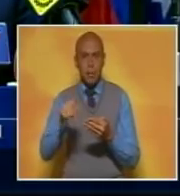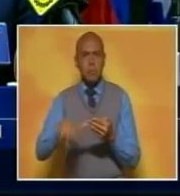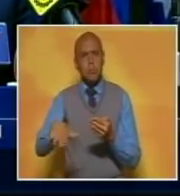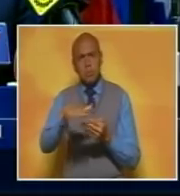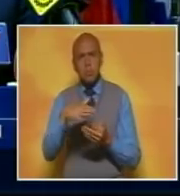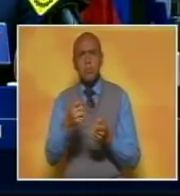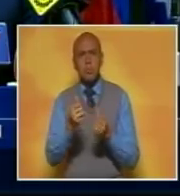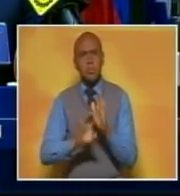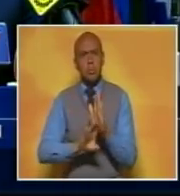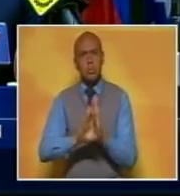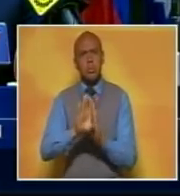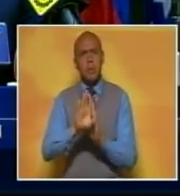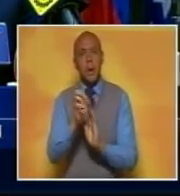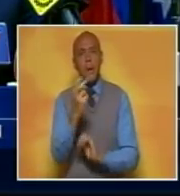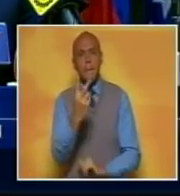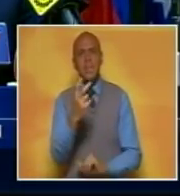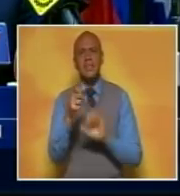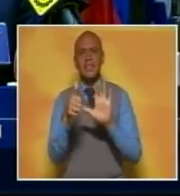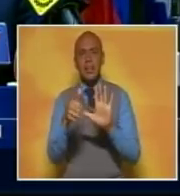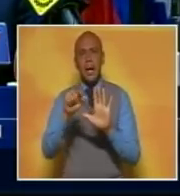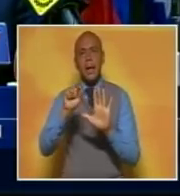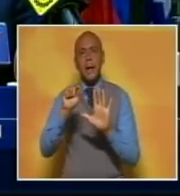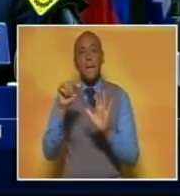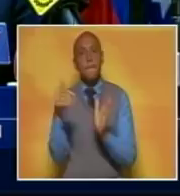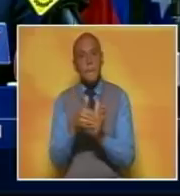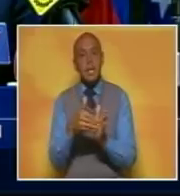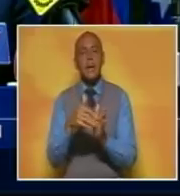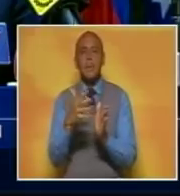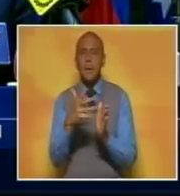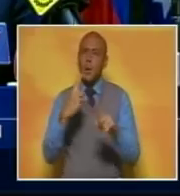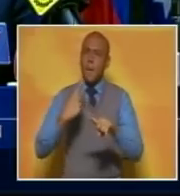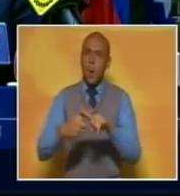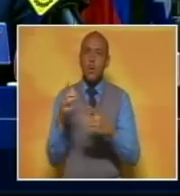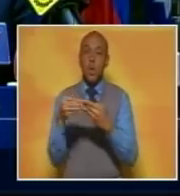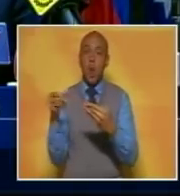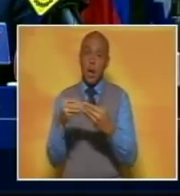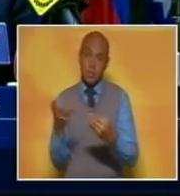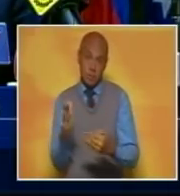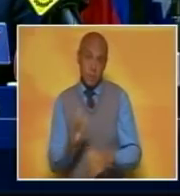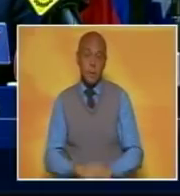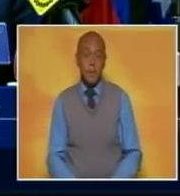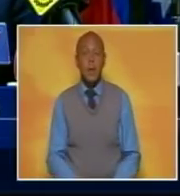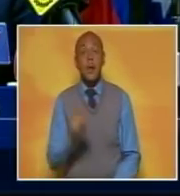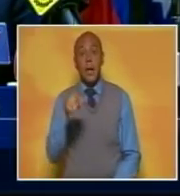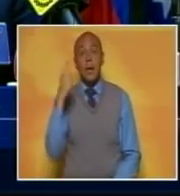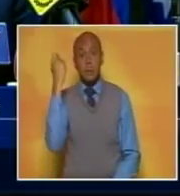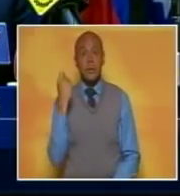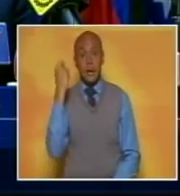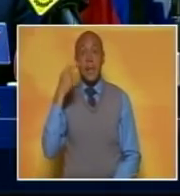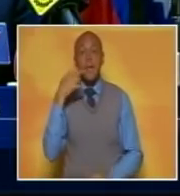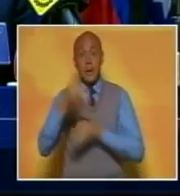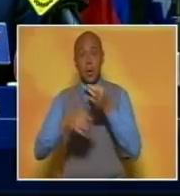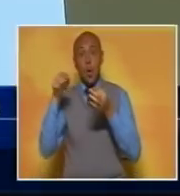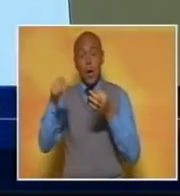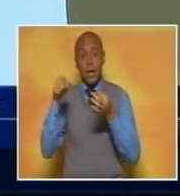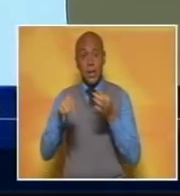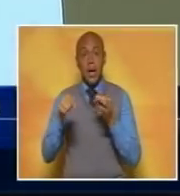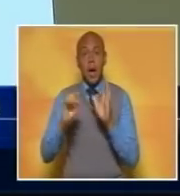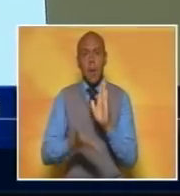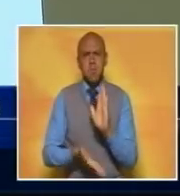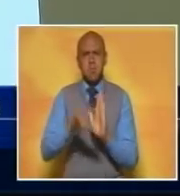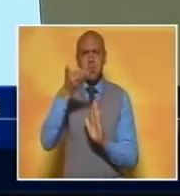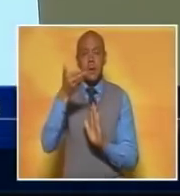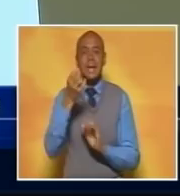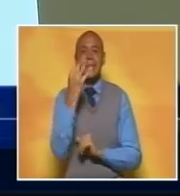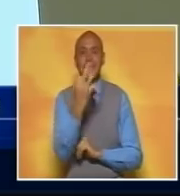estar marcando hasta 26.000, 27.000 bolívares por dólar. El parlamentario también informó que la inflación acumulada este año llegó a